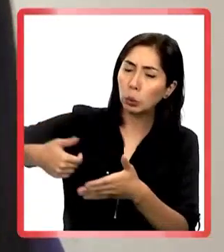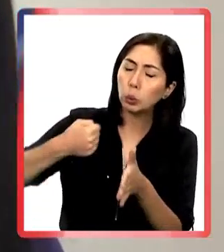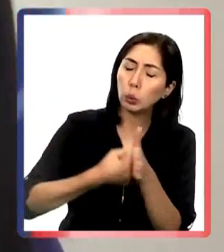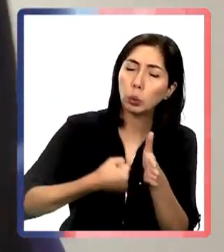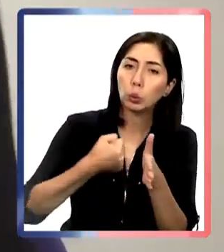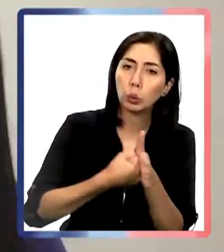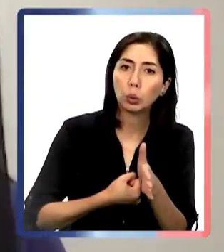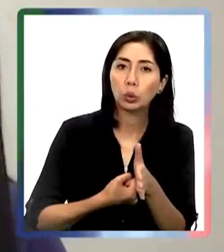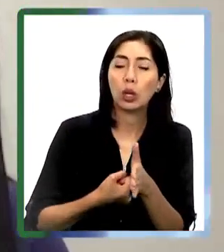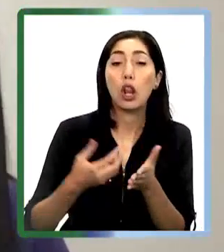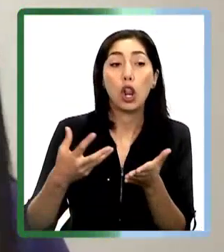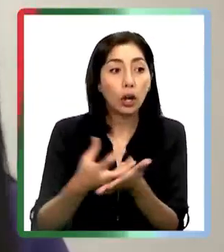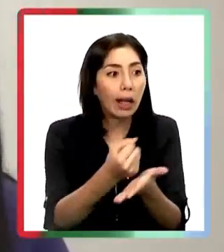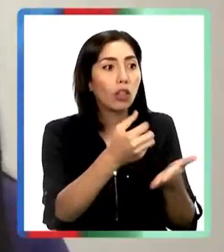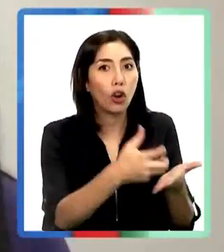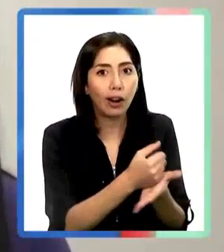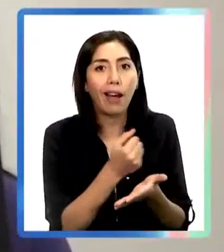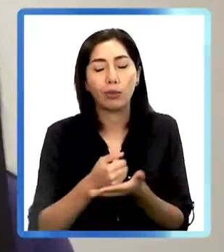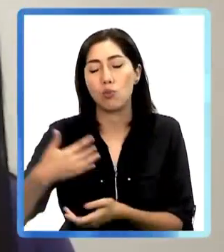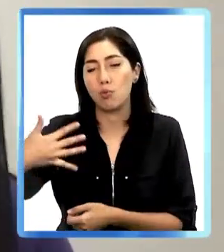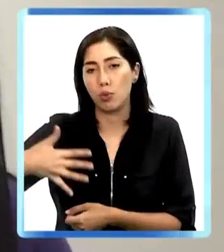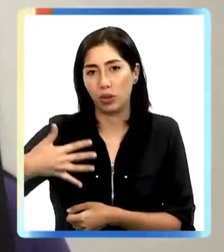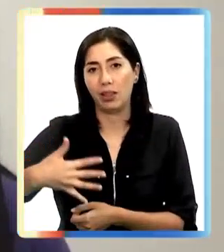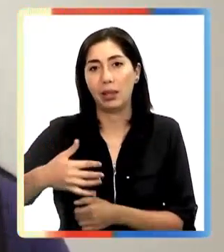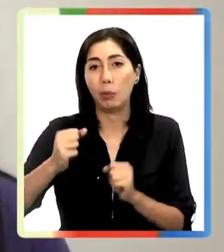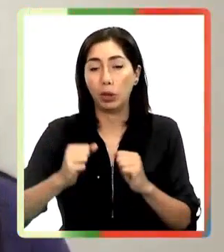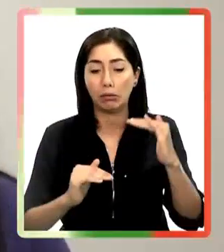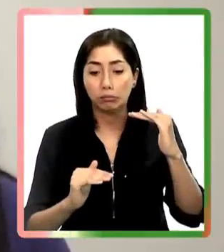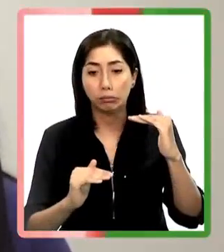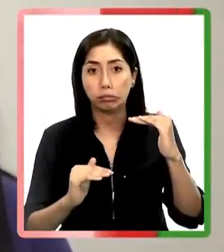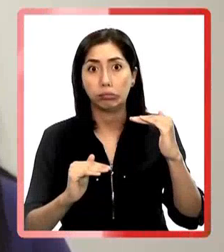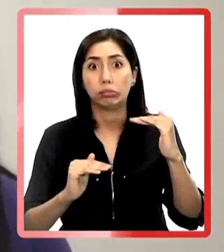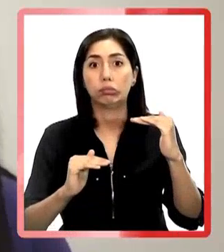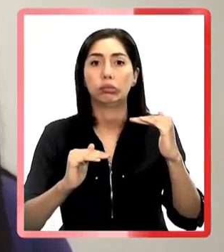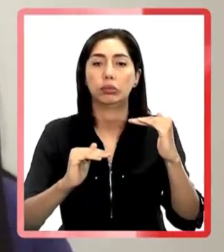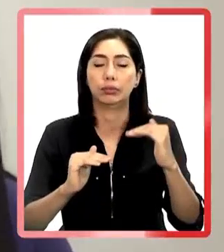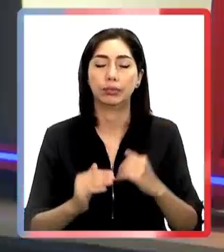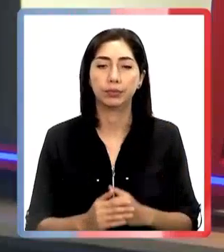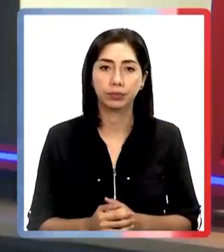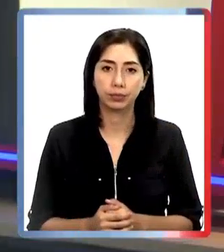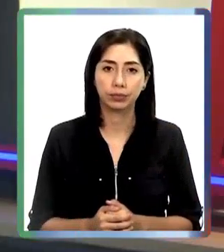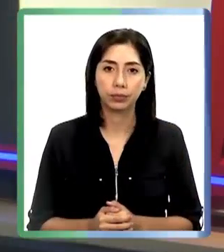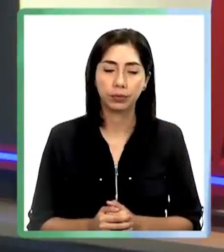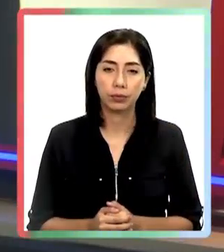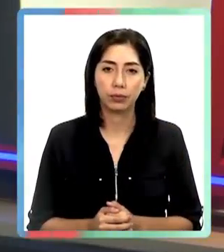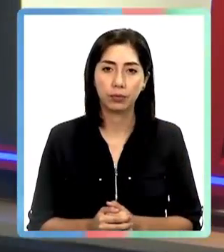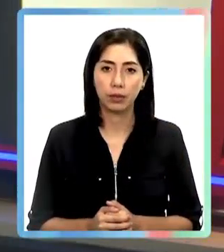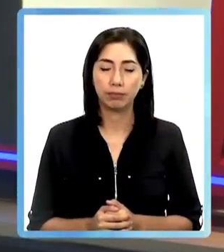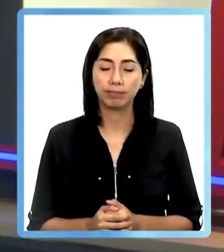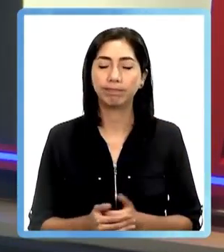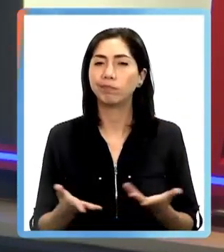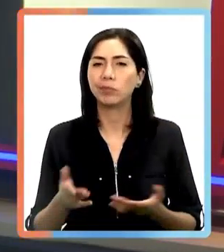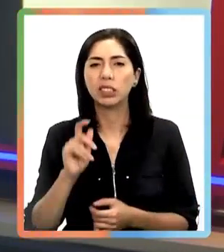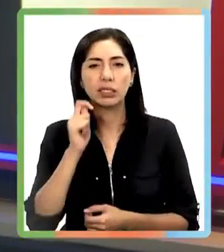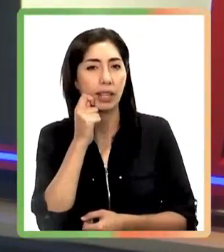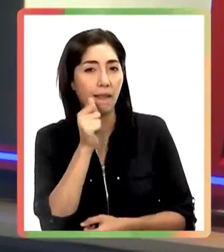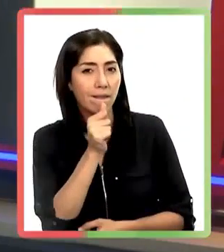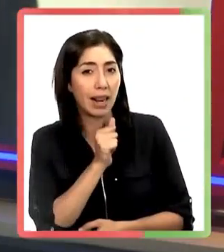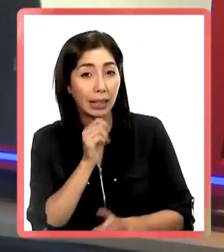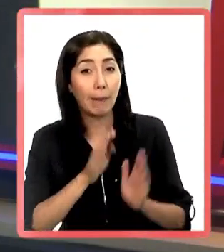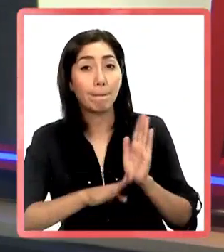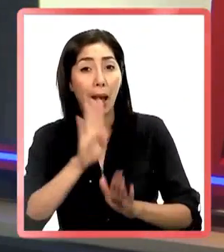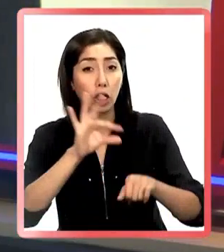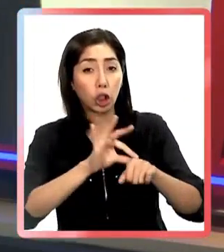más importantes para ir cerrando estas brechas que todavía son gigantescas. En definitiva, lo que falta es